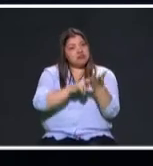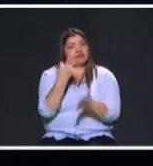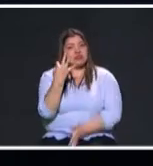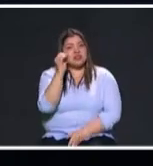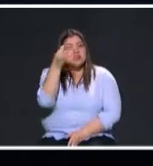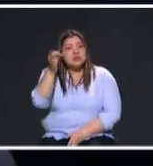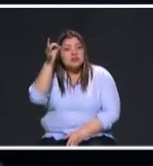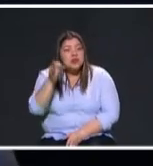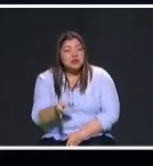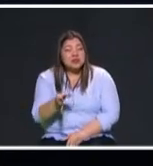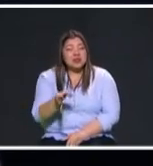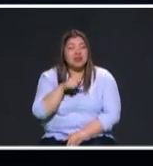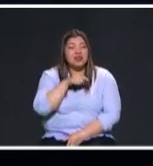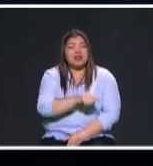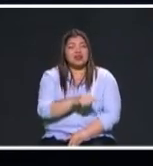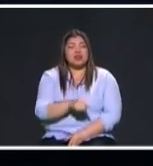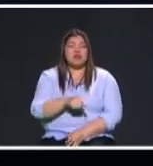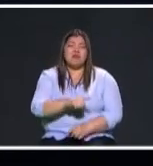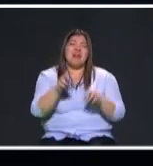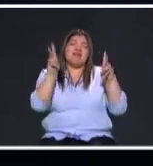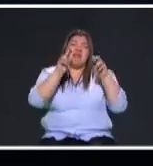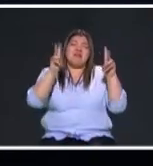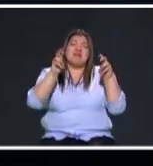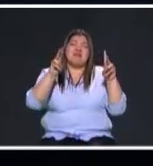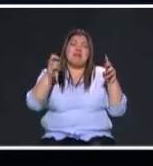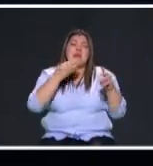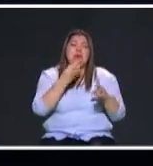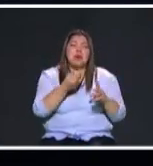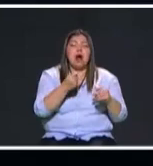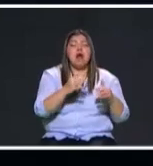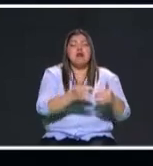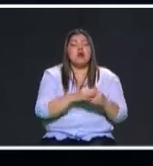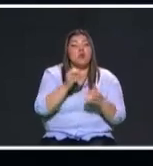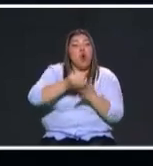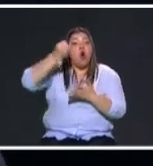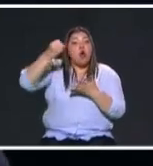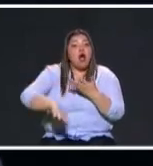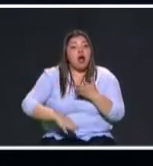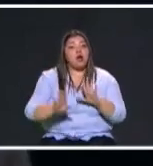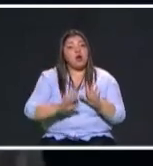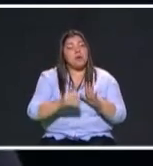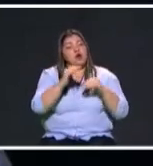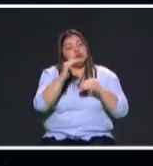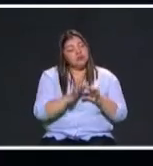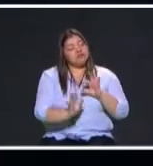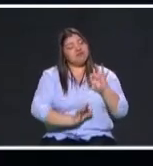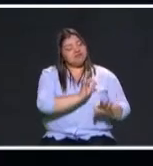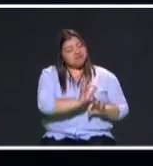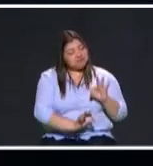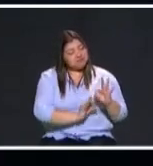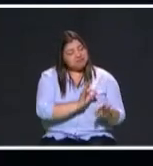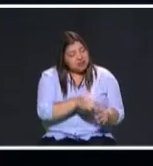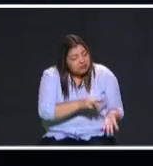podemos caer en demagogias de temas que puedan quebrar la empresa como congelar las tarjetas de servicios públicos entonces hay que protegerla hay que